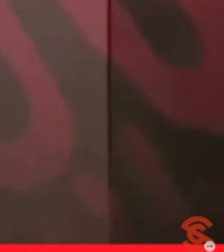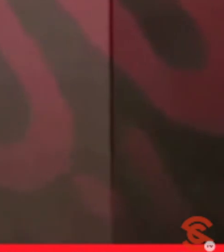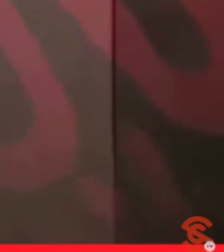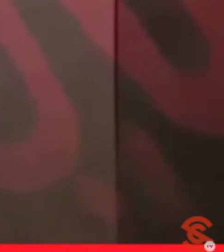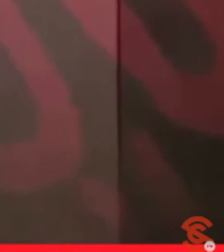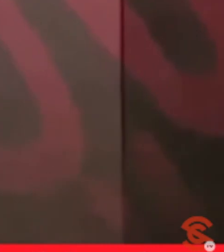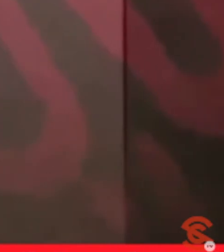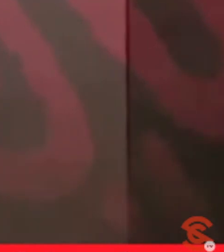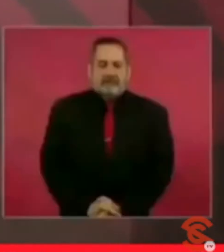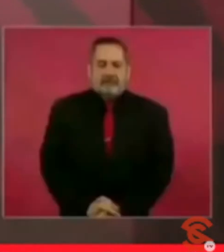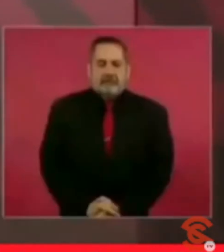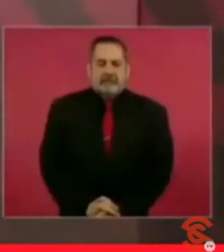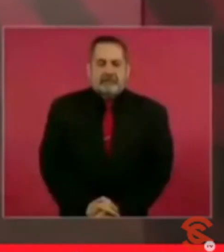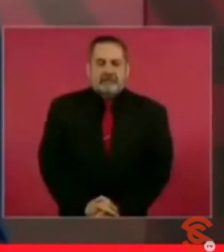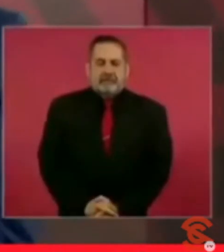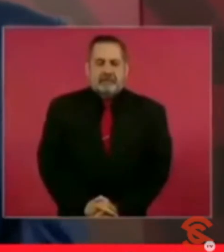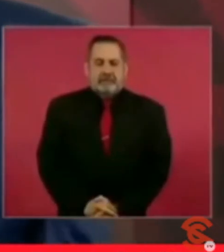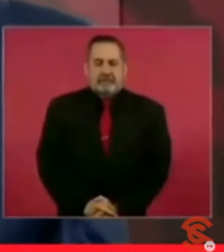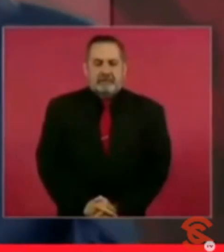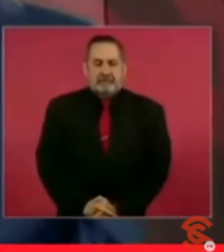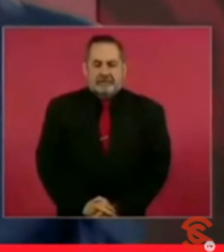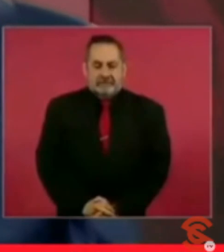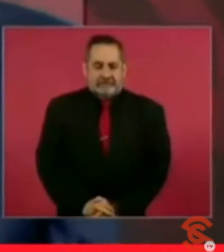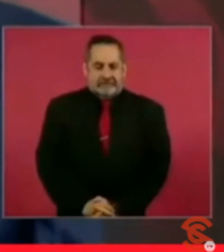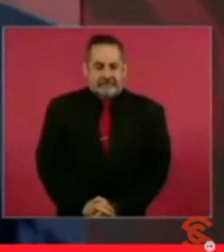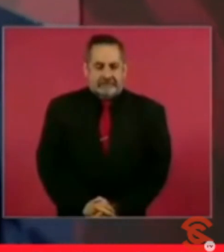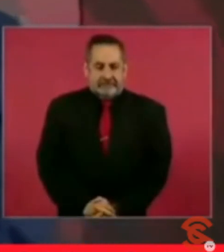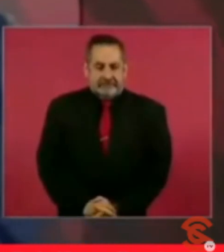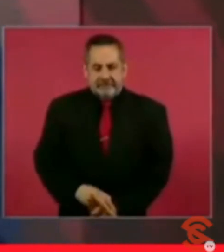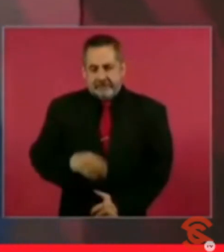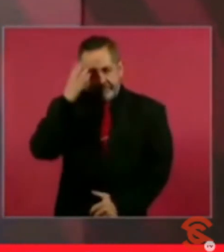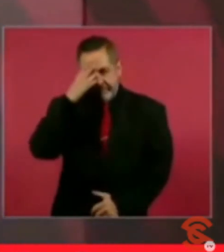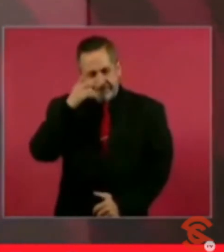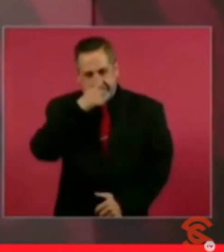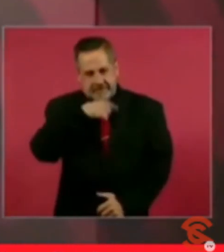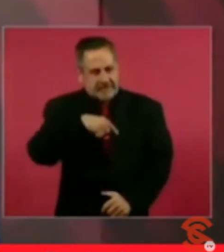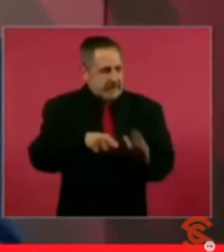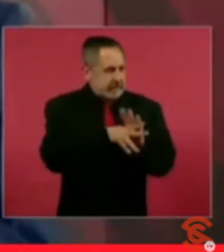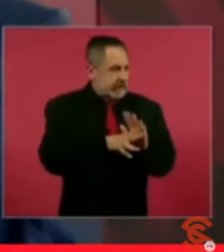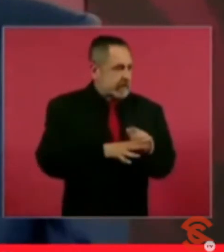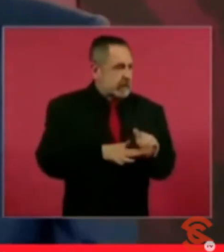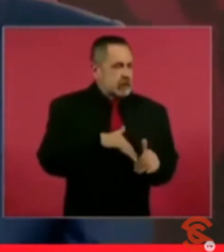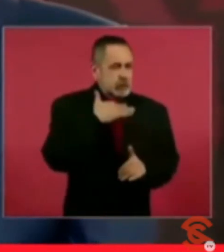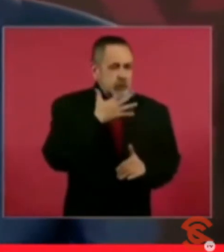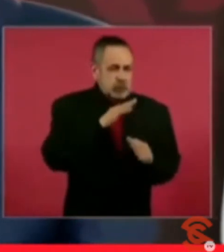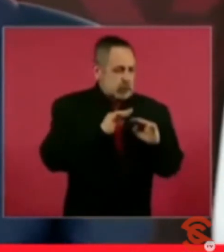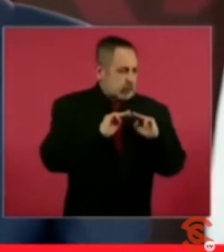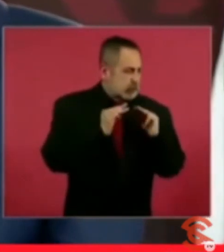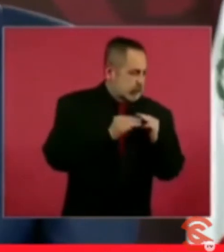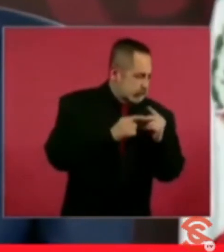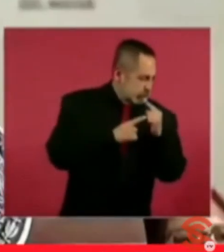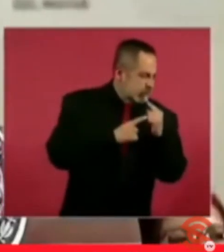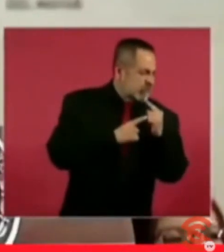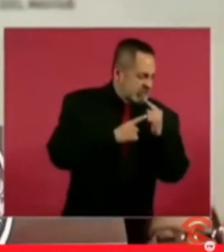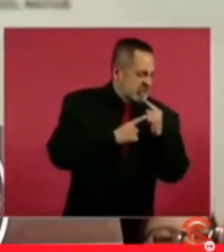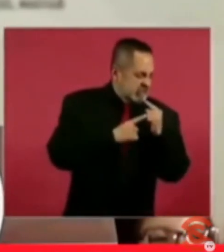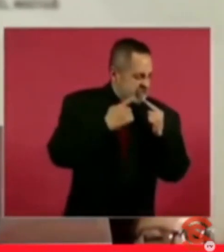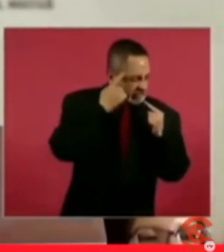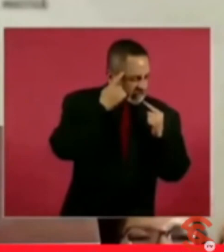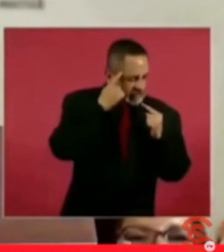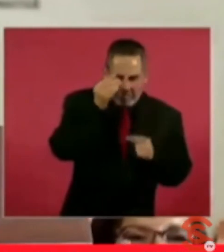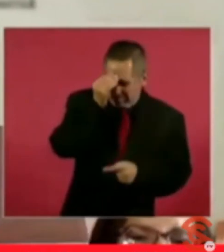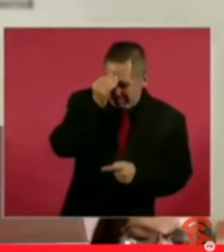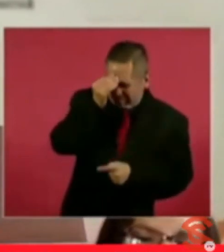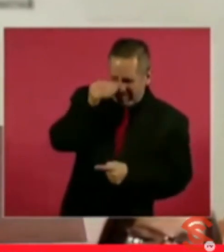Es la máxima del AMPA del periodismo que la calumnia cuando no